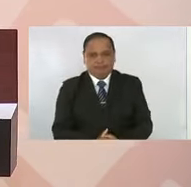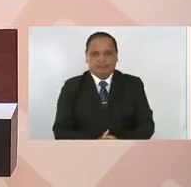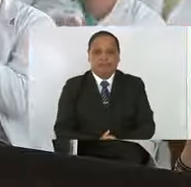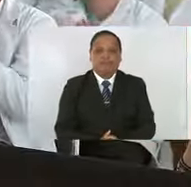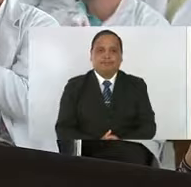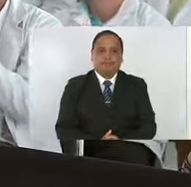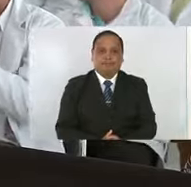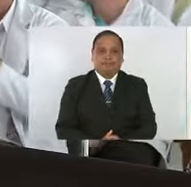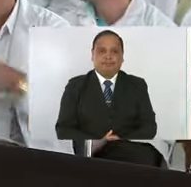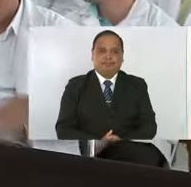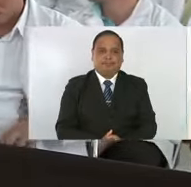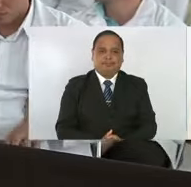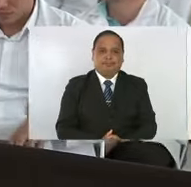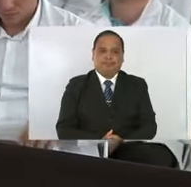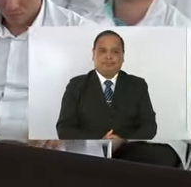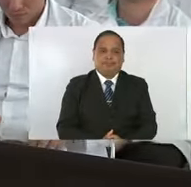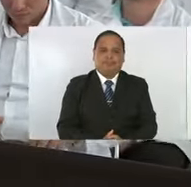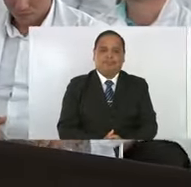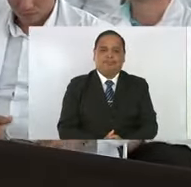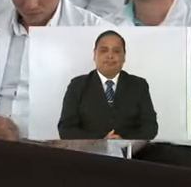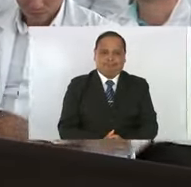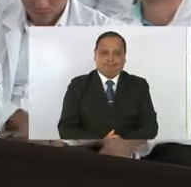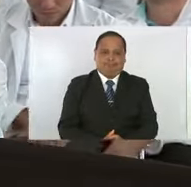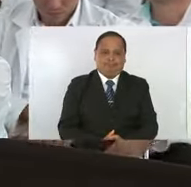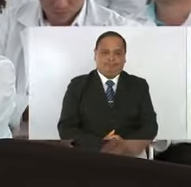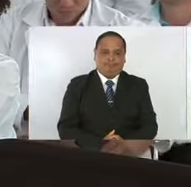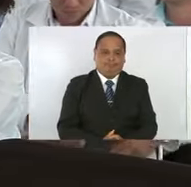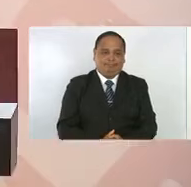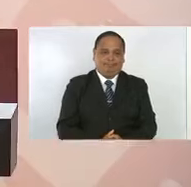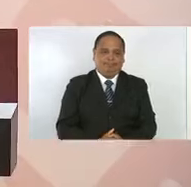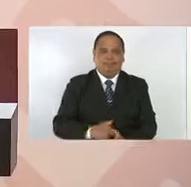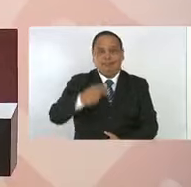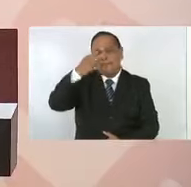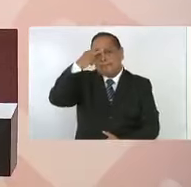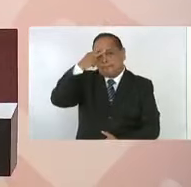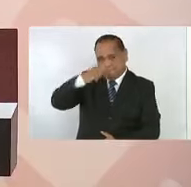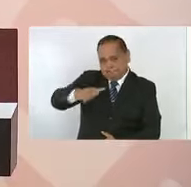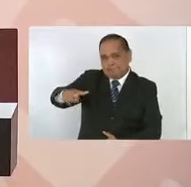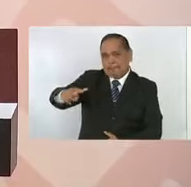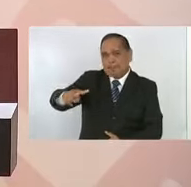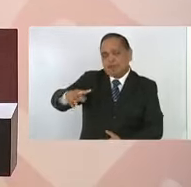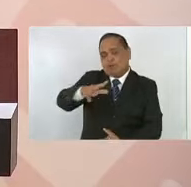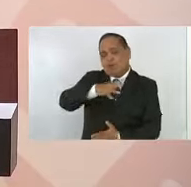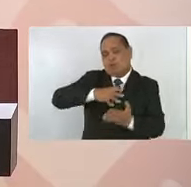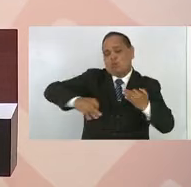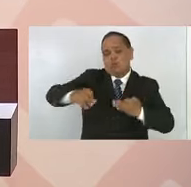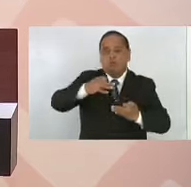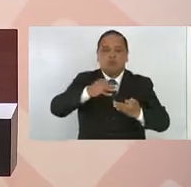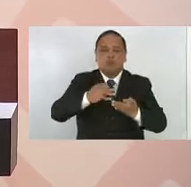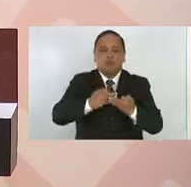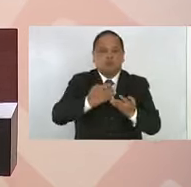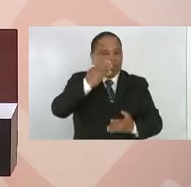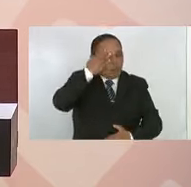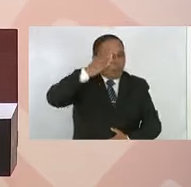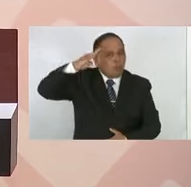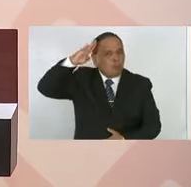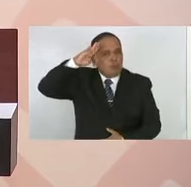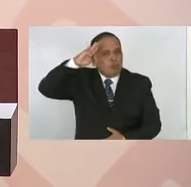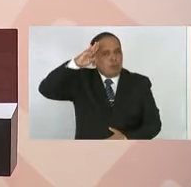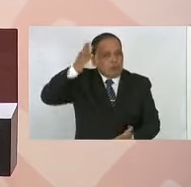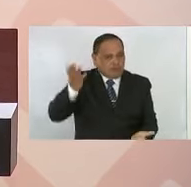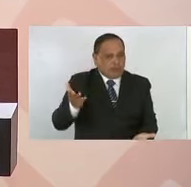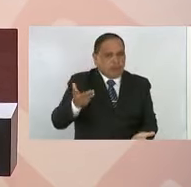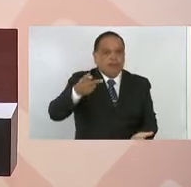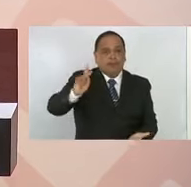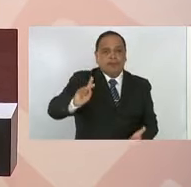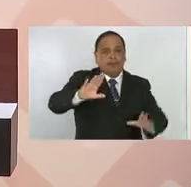nada más precisarles que en todo México mucho se quiere a Cuba, pero que en ninguna esquina de este